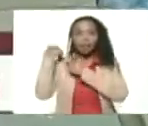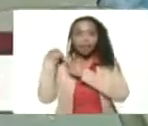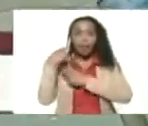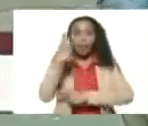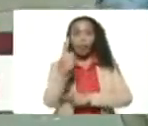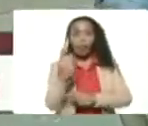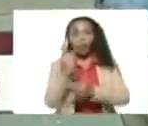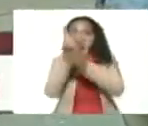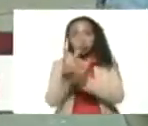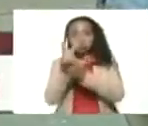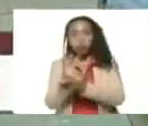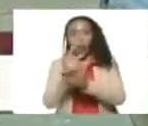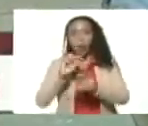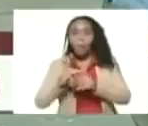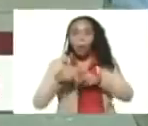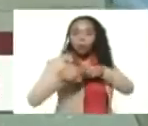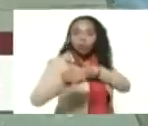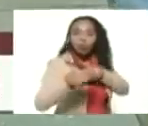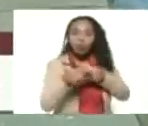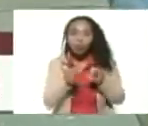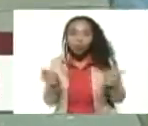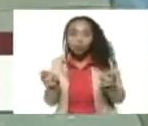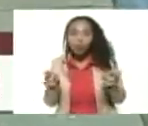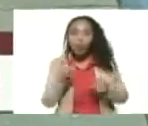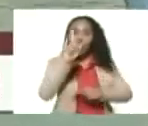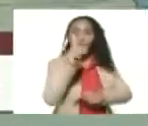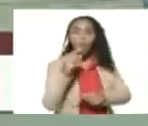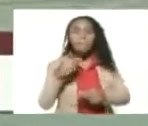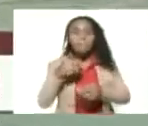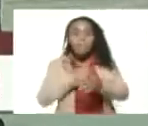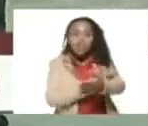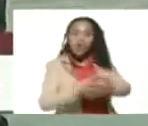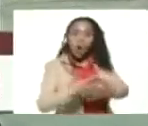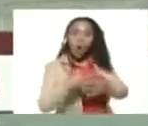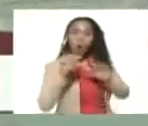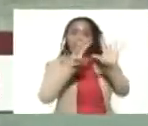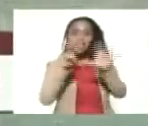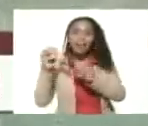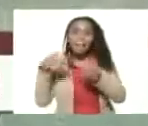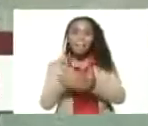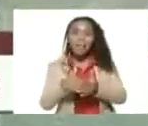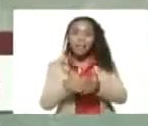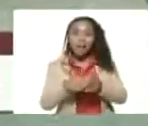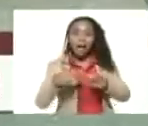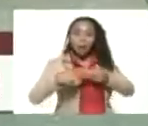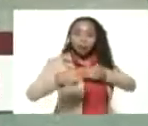por hectárea, es decir, tenemos para 1.080.000